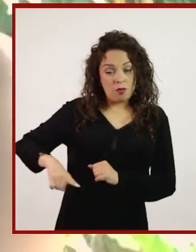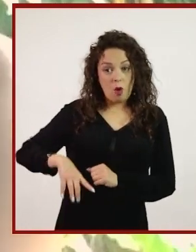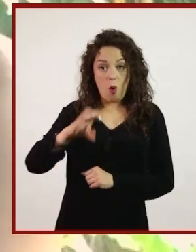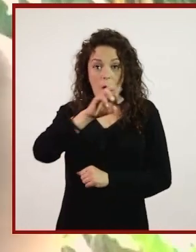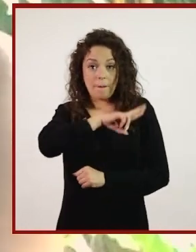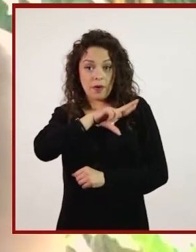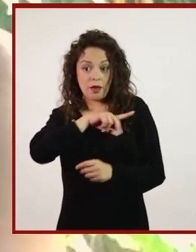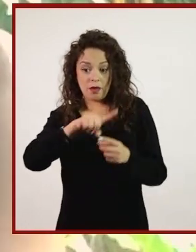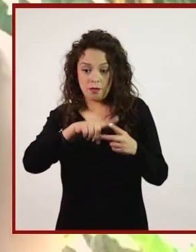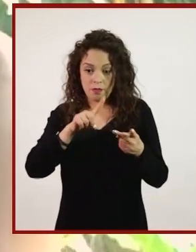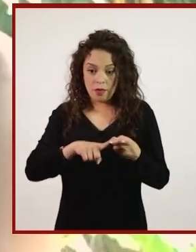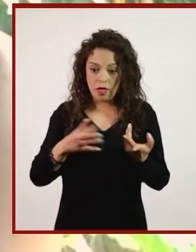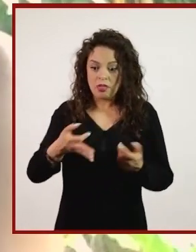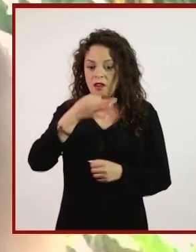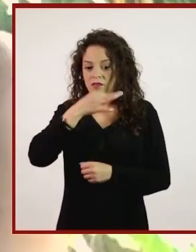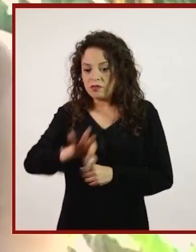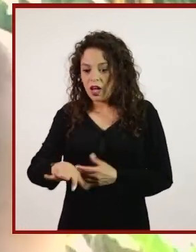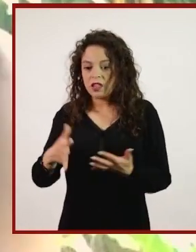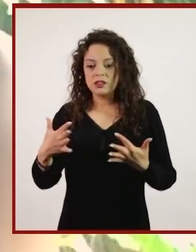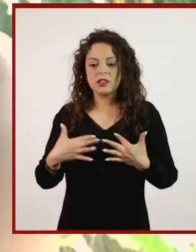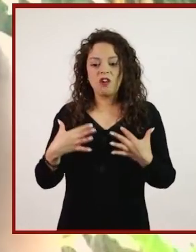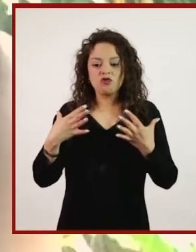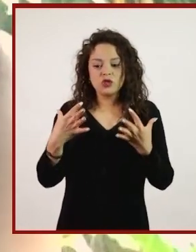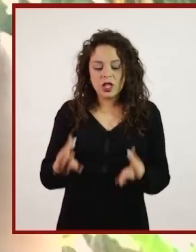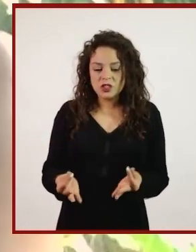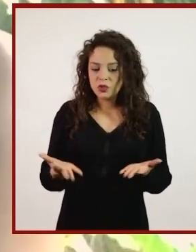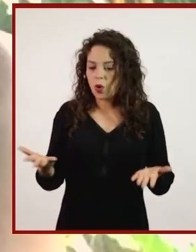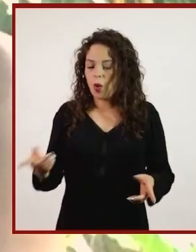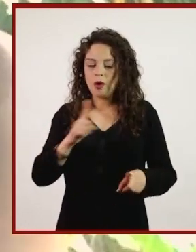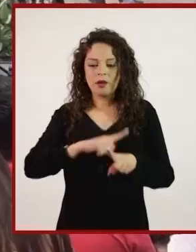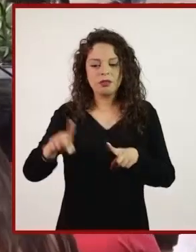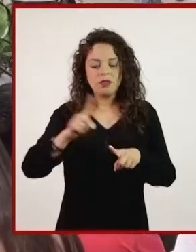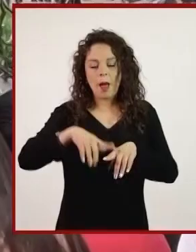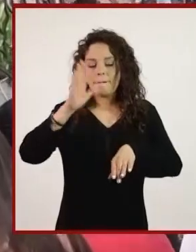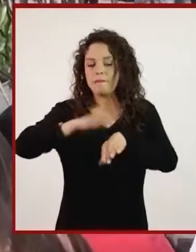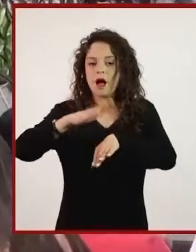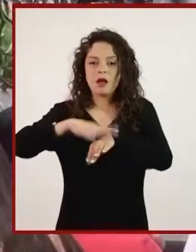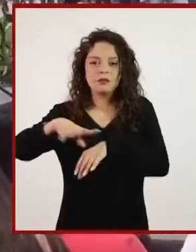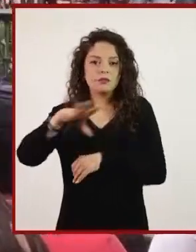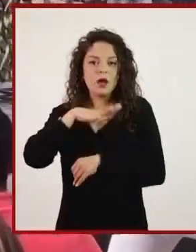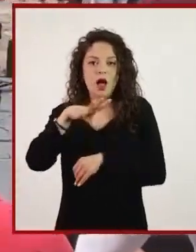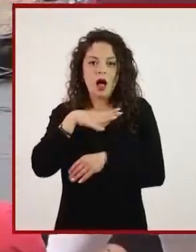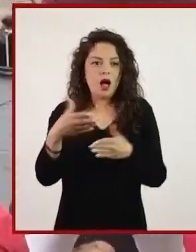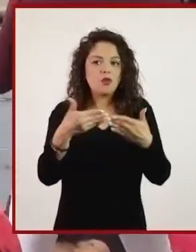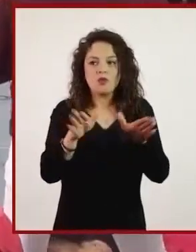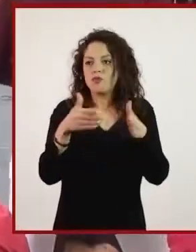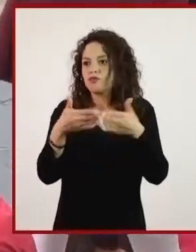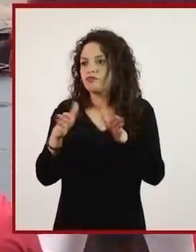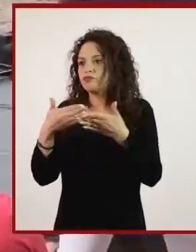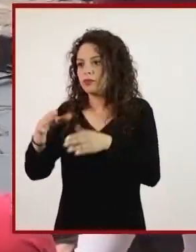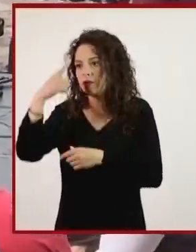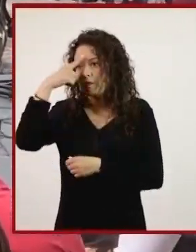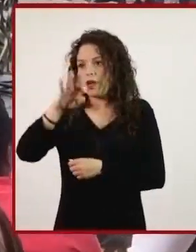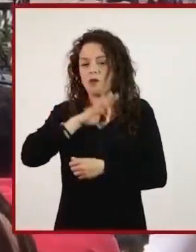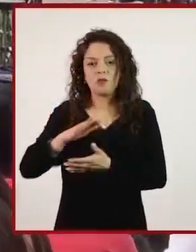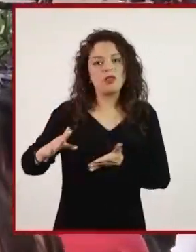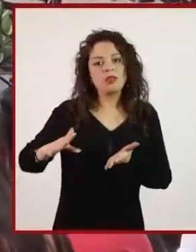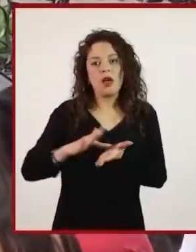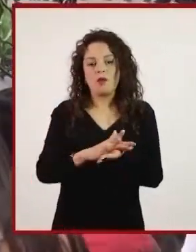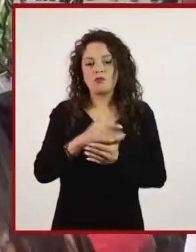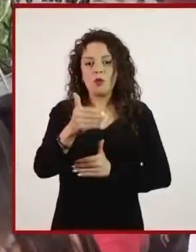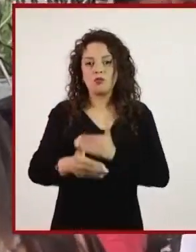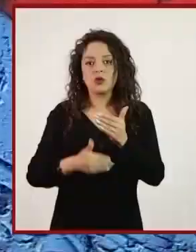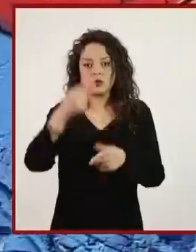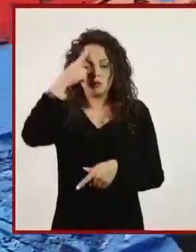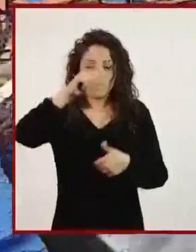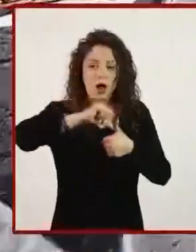¿no? Instituciones gubernamentales, instituciones privadas, festivales, fundaciones, o sea, creo que cada vez